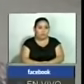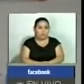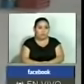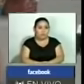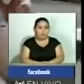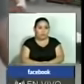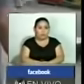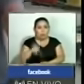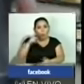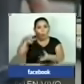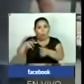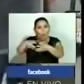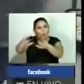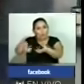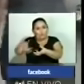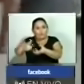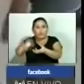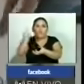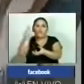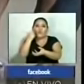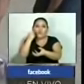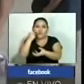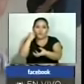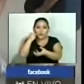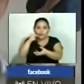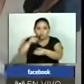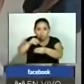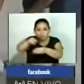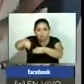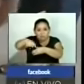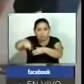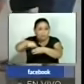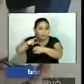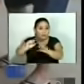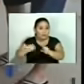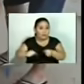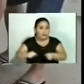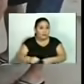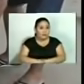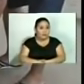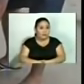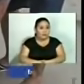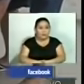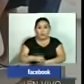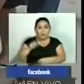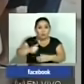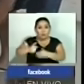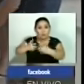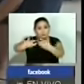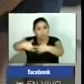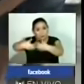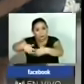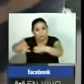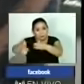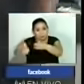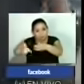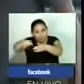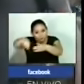El camote que ocupamos para hacer el dulce, como no lo pudimos procesar,